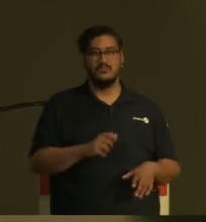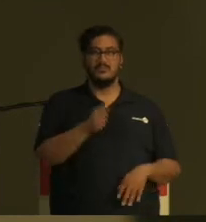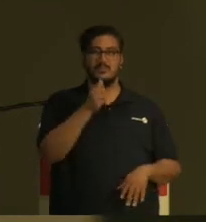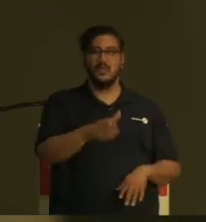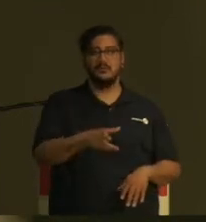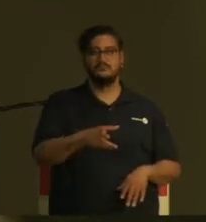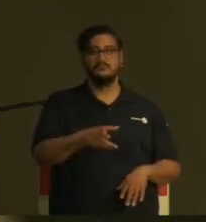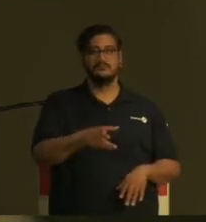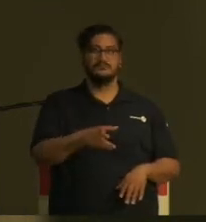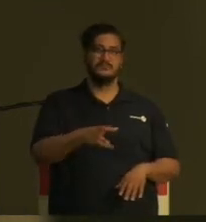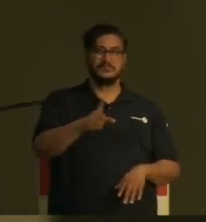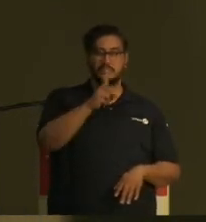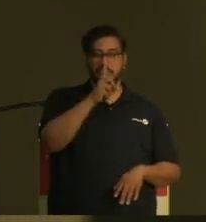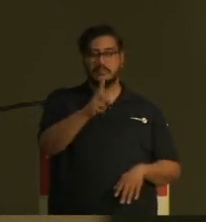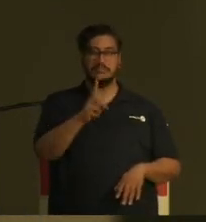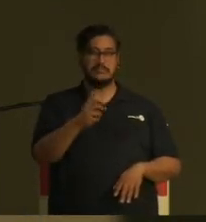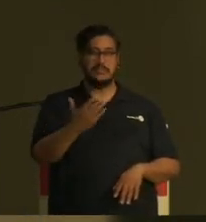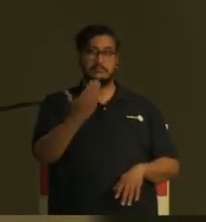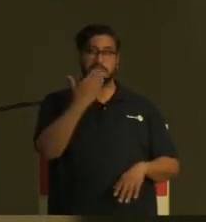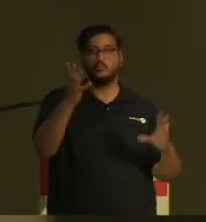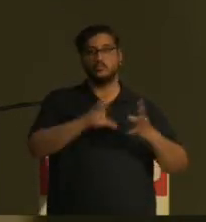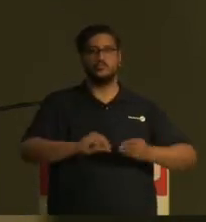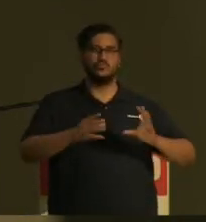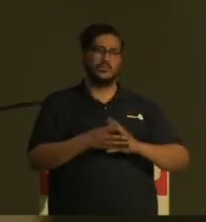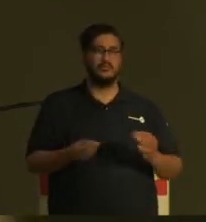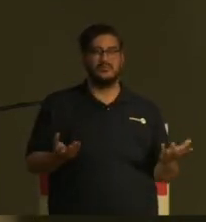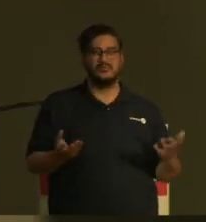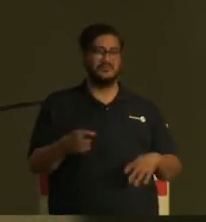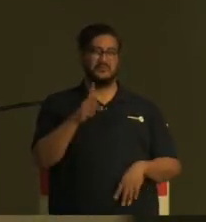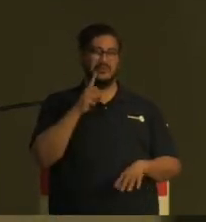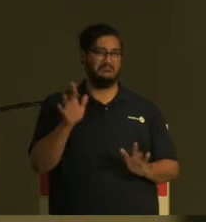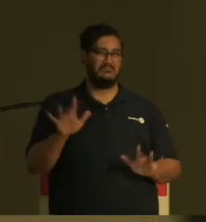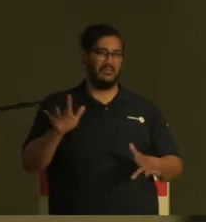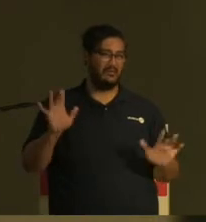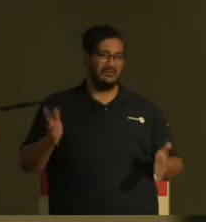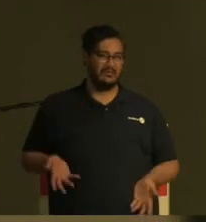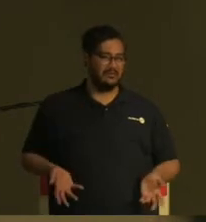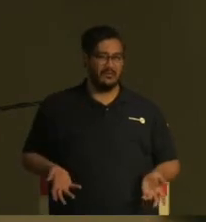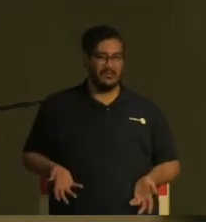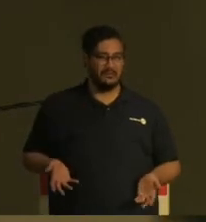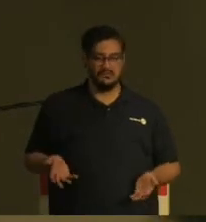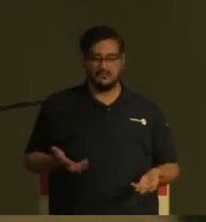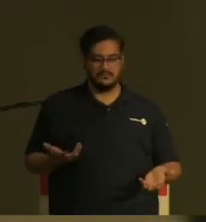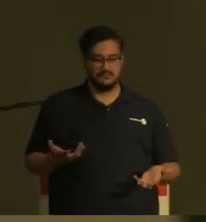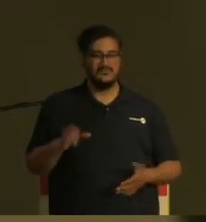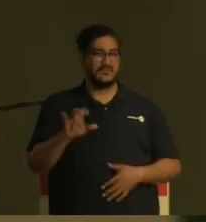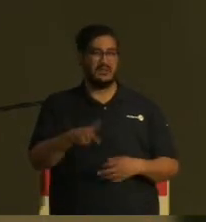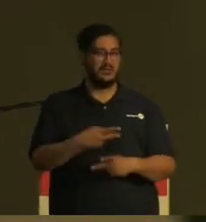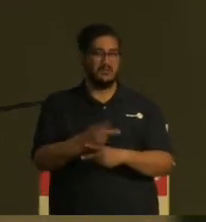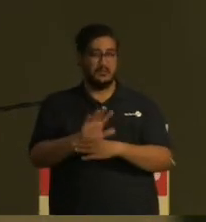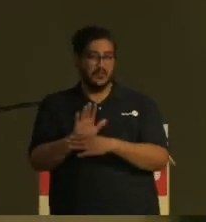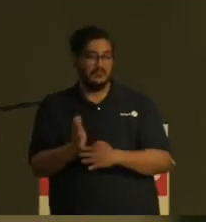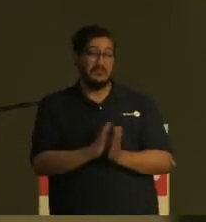como propagandístico, ¿no? Era como, no sé, Filadelfia, ese tipo de películas y libros,